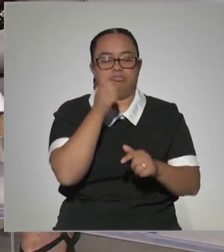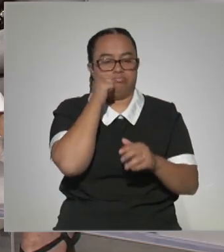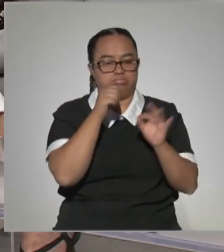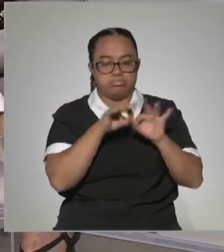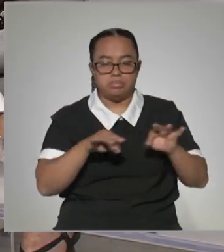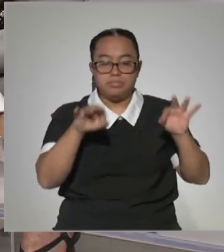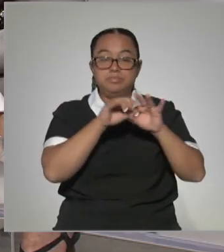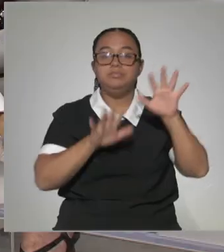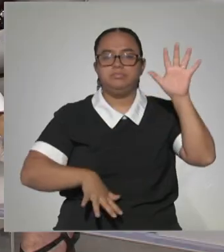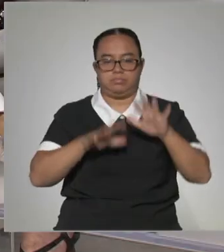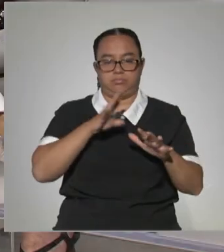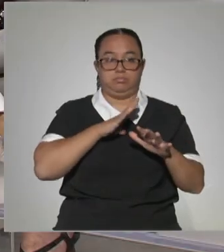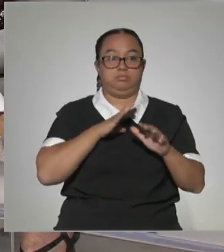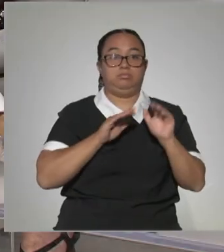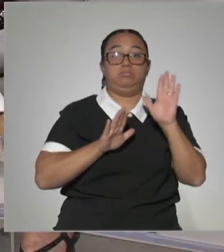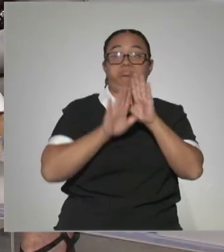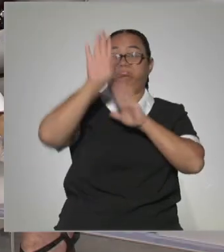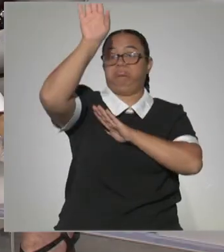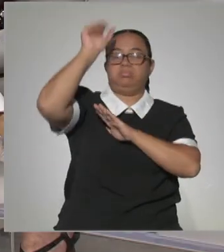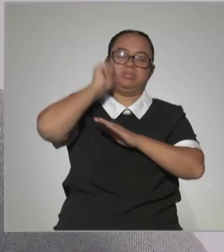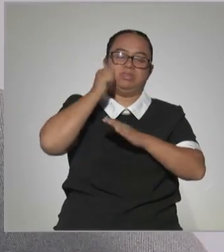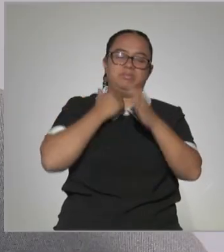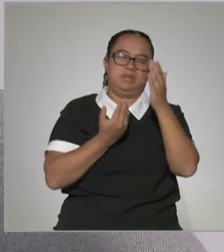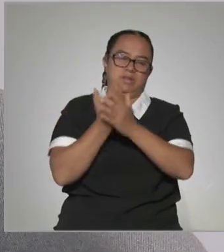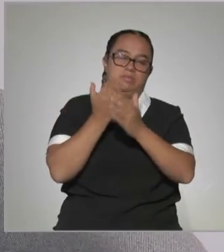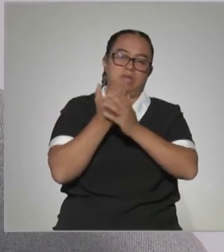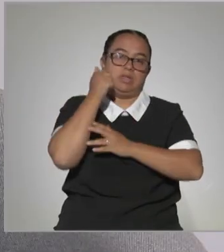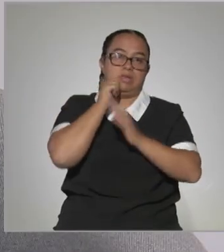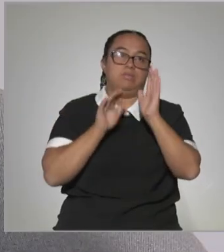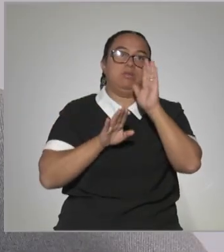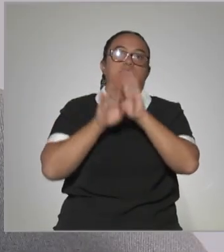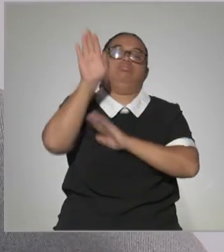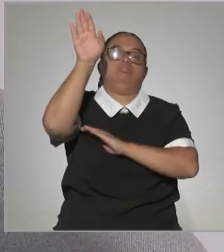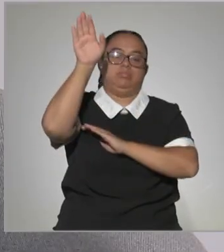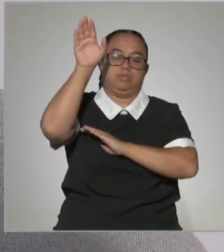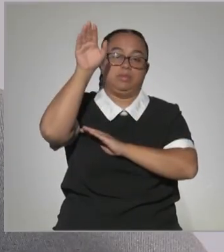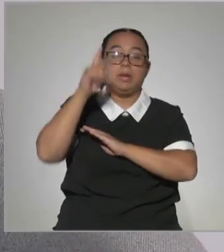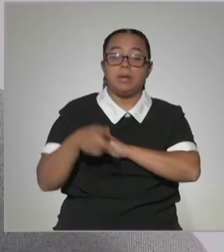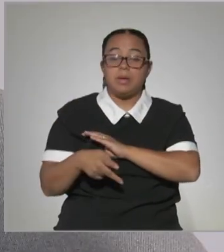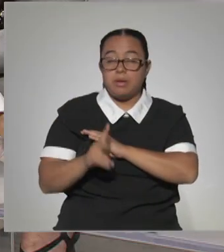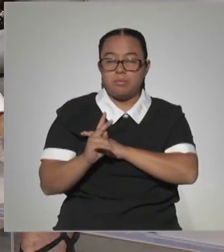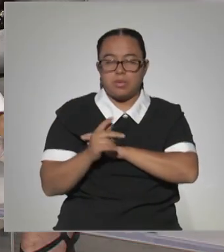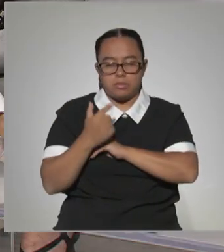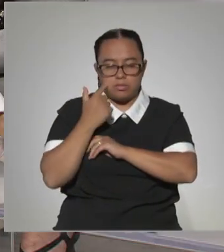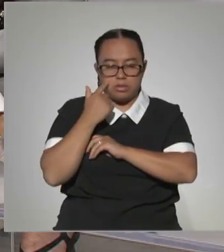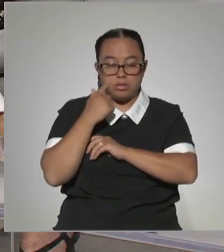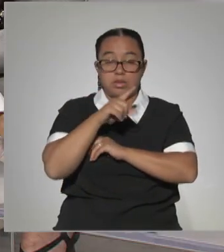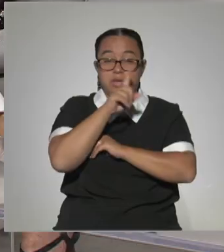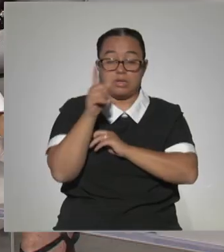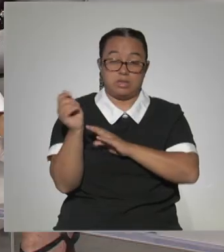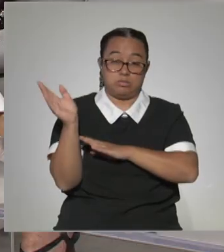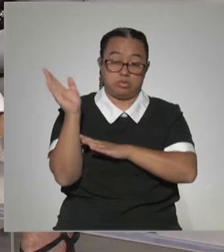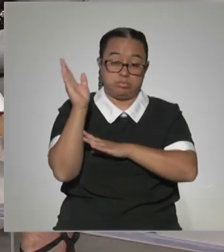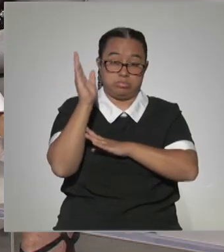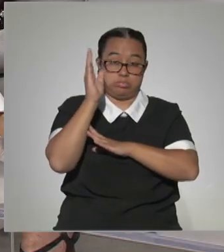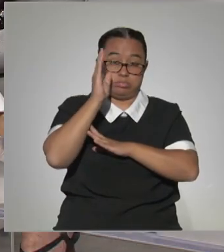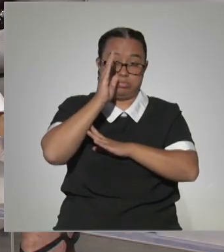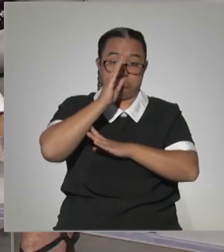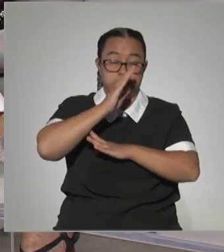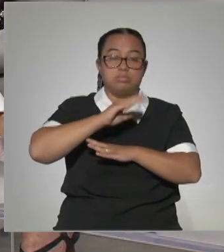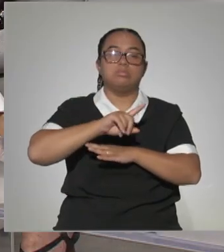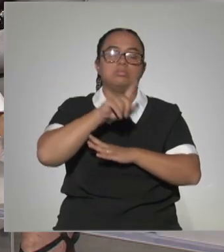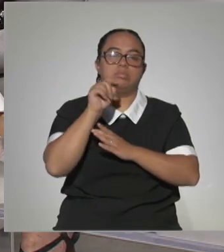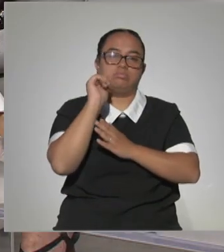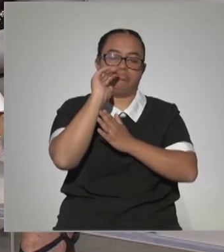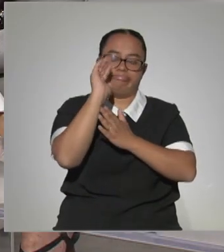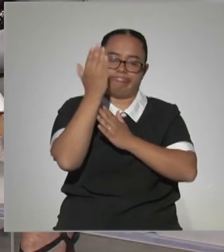Hay picos en el día, ¿no? Que normalmente es en la mañana, como bien decía, y normalmente va disminuyendo conforme pasa el